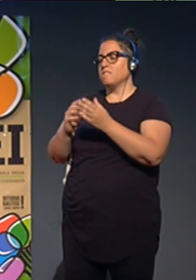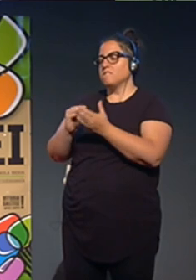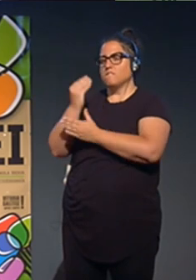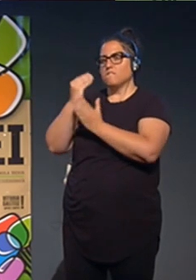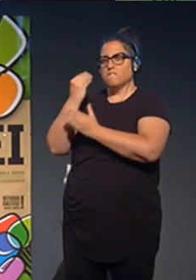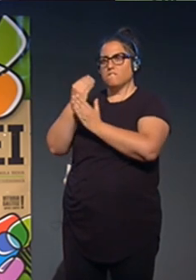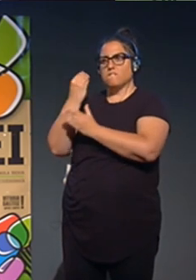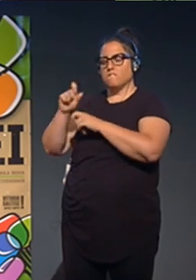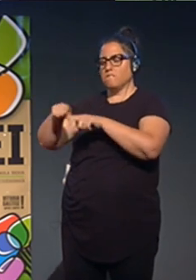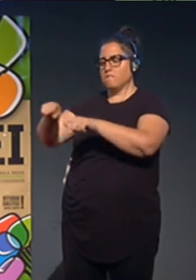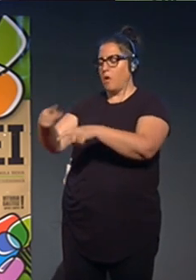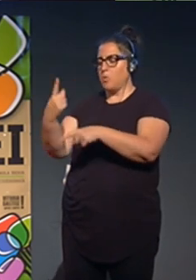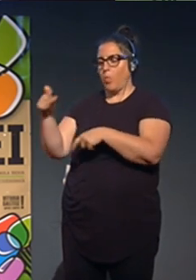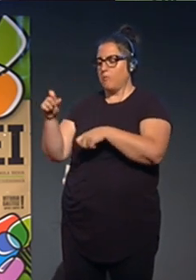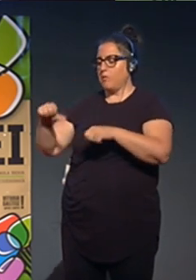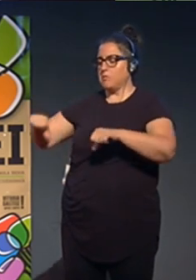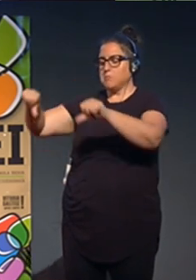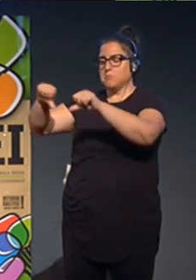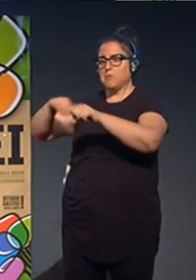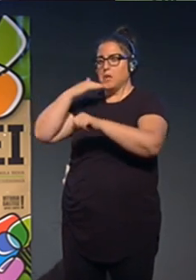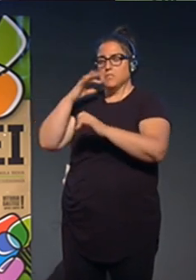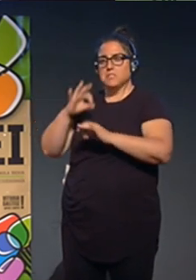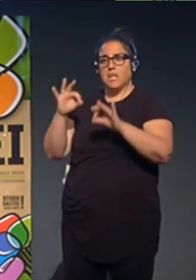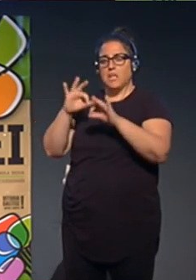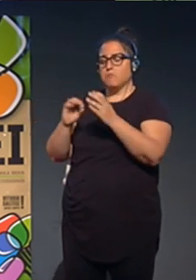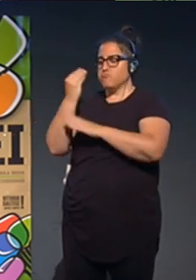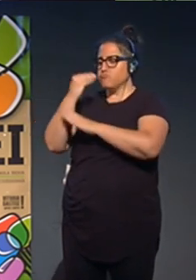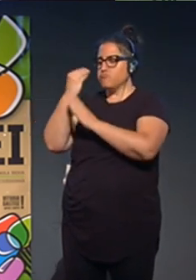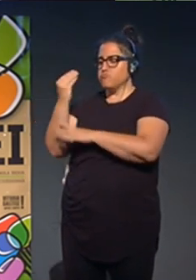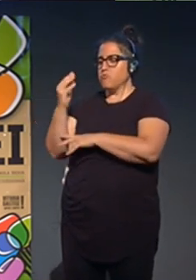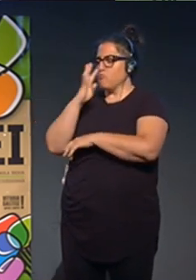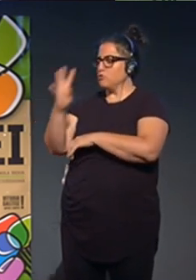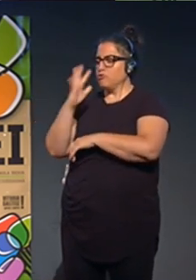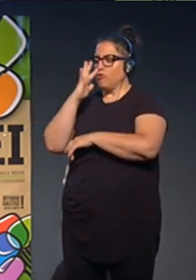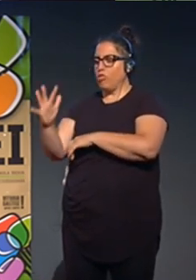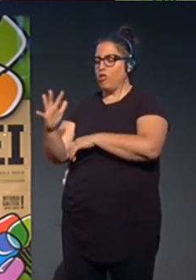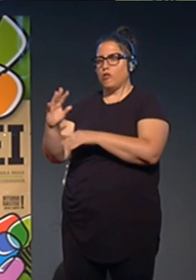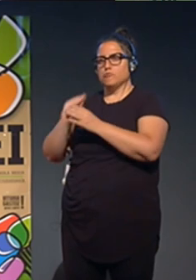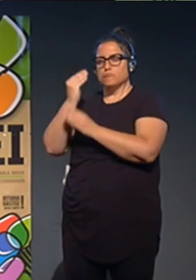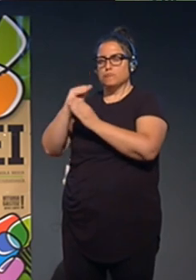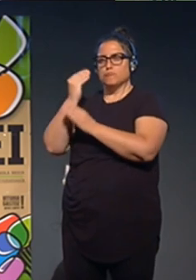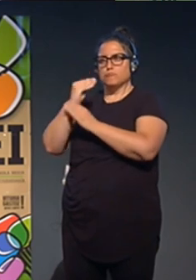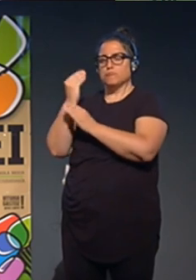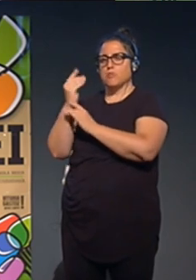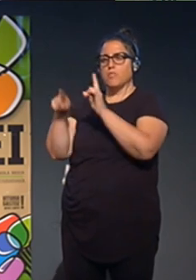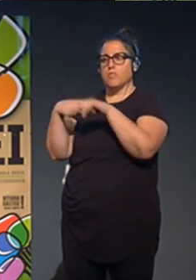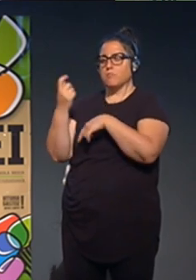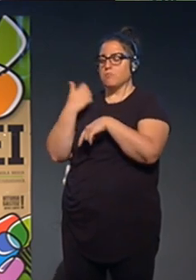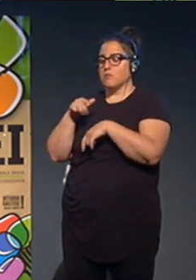no se necesit echarle nada una productividad enorme y durante 4 o 5 años sigue sembrando de soja después